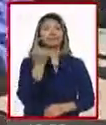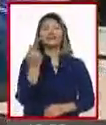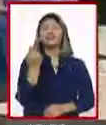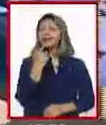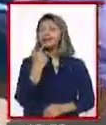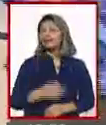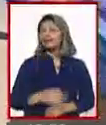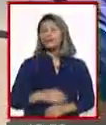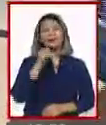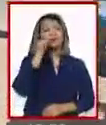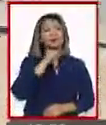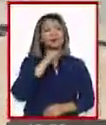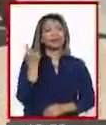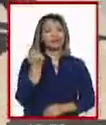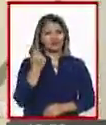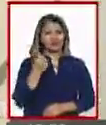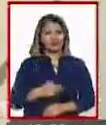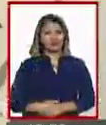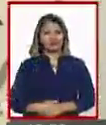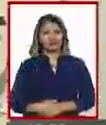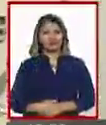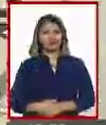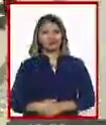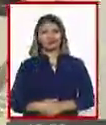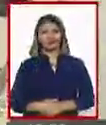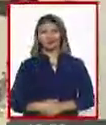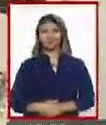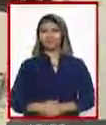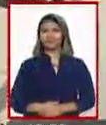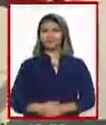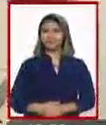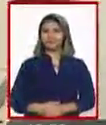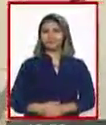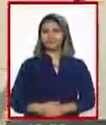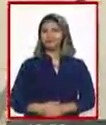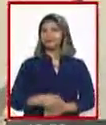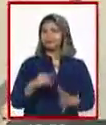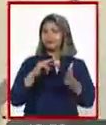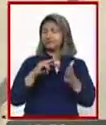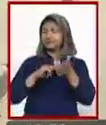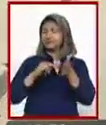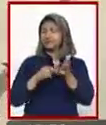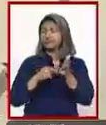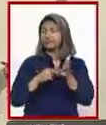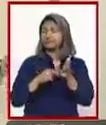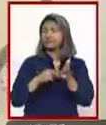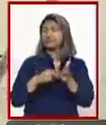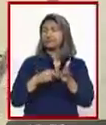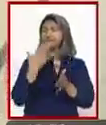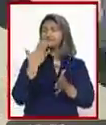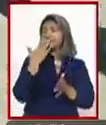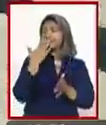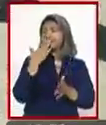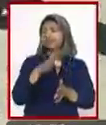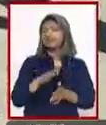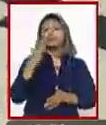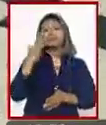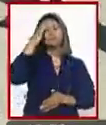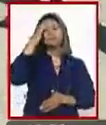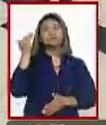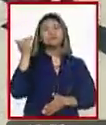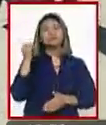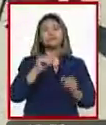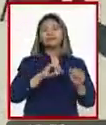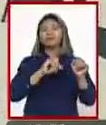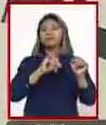mayoría somos mujeres solas. Pero ella que nos ha hecho, nos está haciendo una maldad grande. Ponete pues